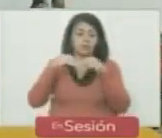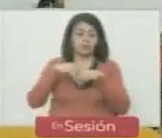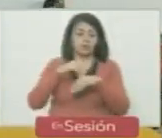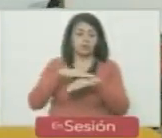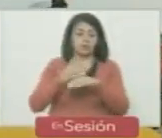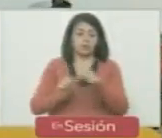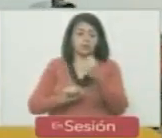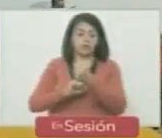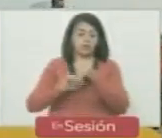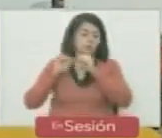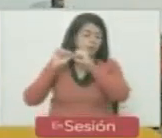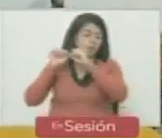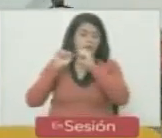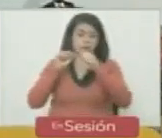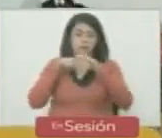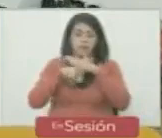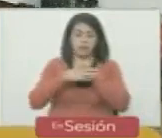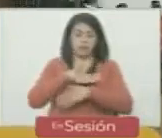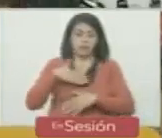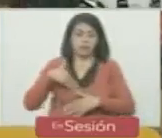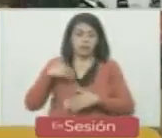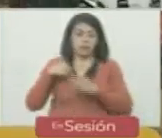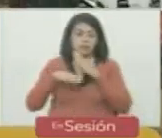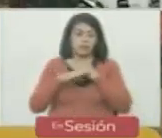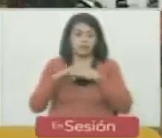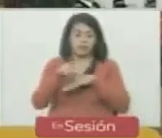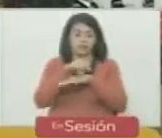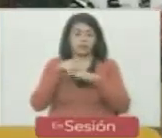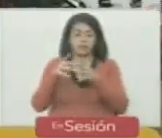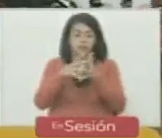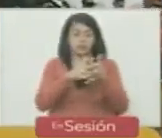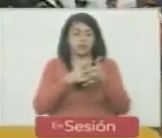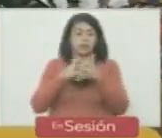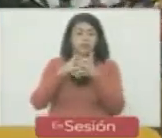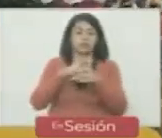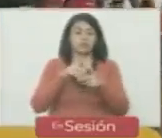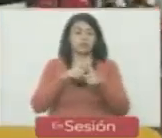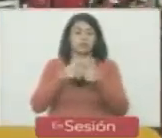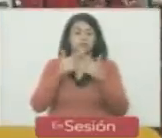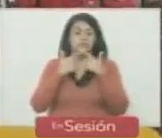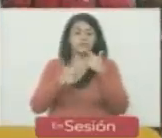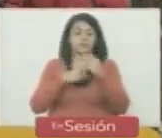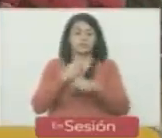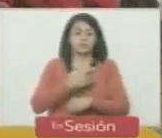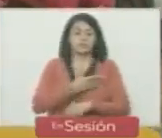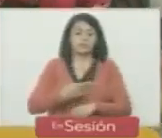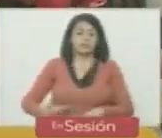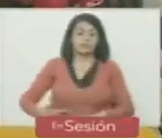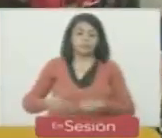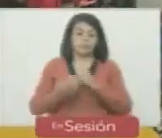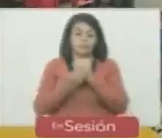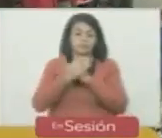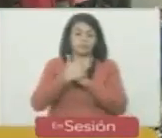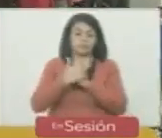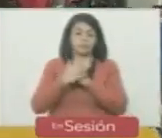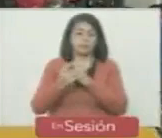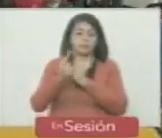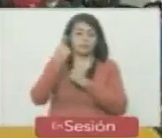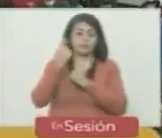en repudio a la intención aviesa del gobierno norteamericano. Señor presidente, colegas parlamentarios,